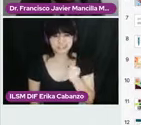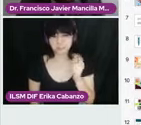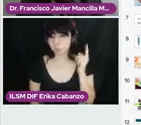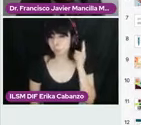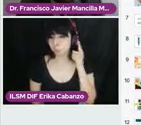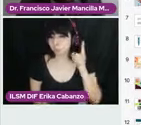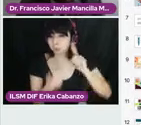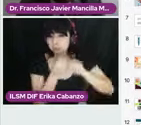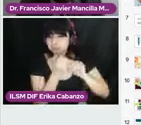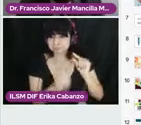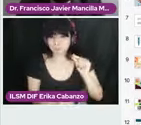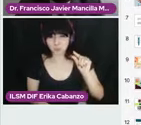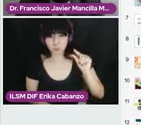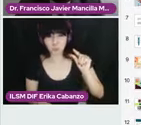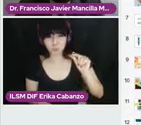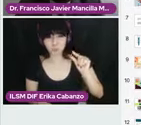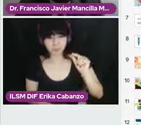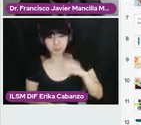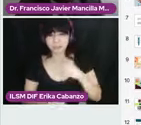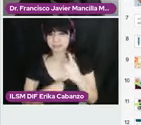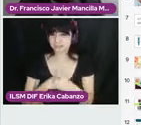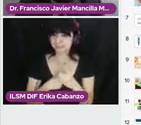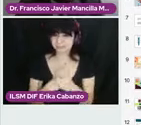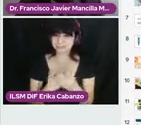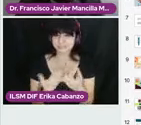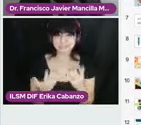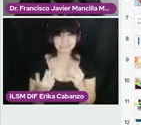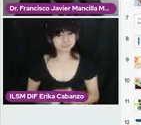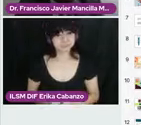significa que el oído está dañado. Sí, es